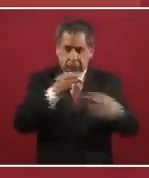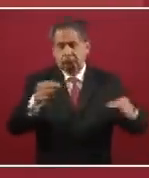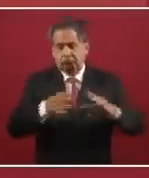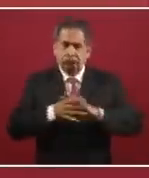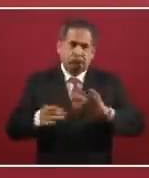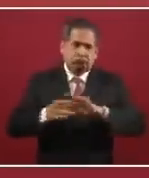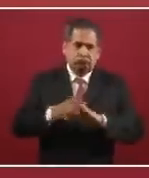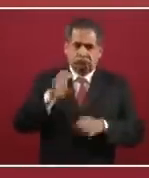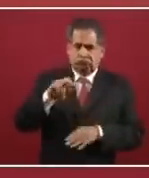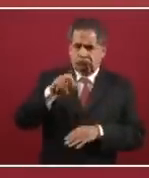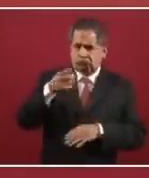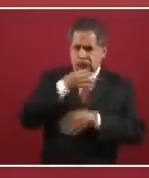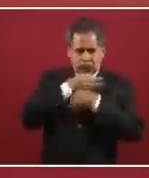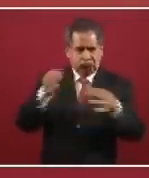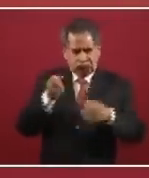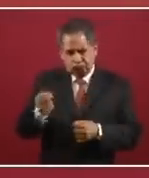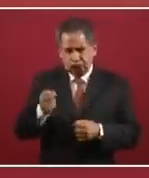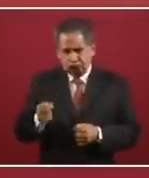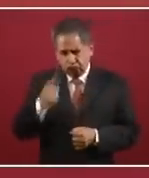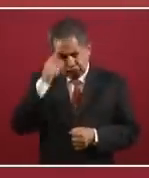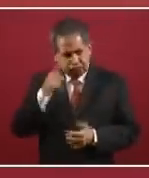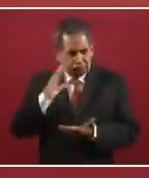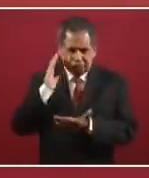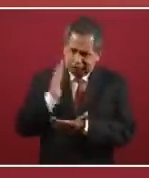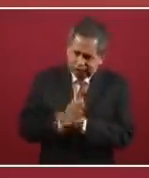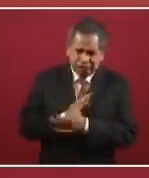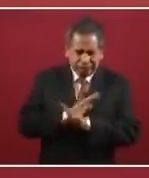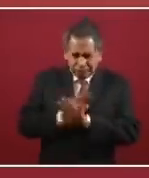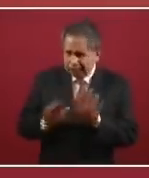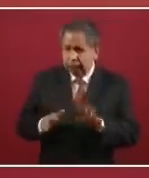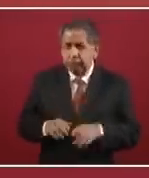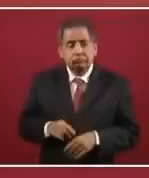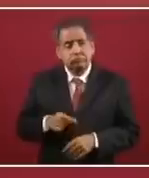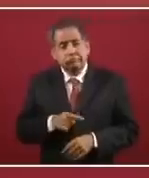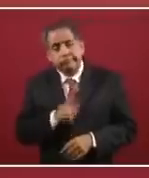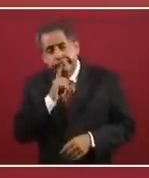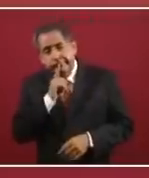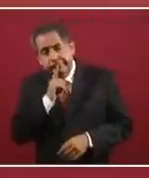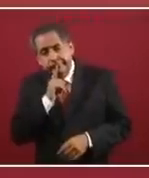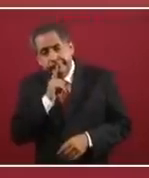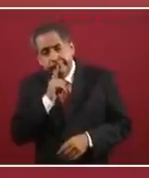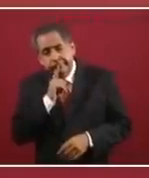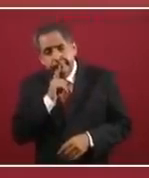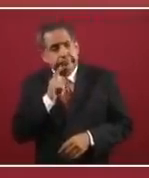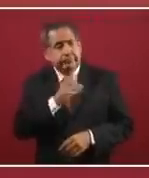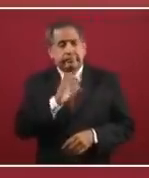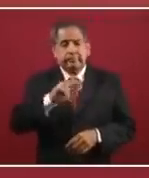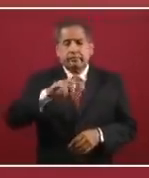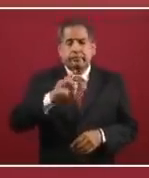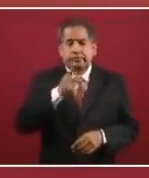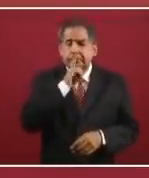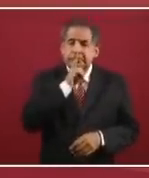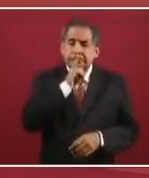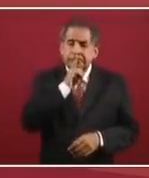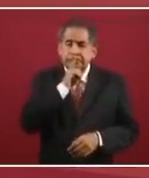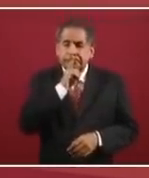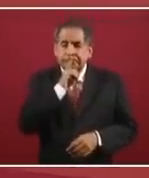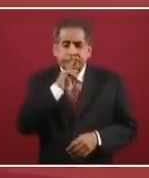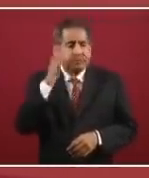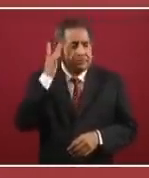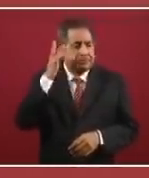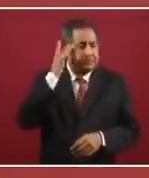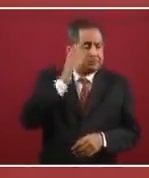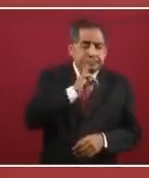denuncia fuerte, parar la guerra, y nunca hicieron nada para